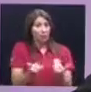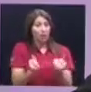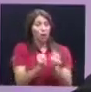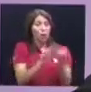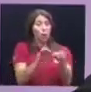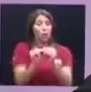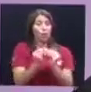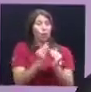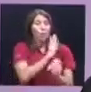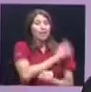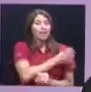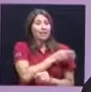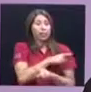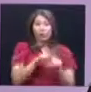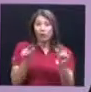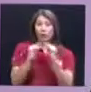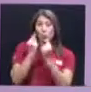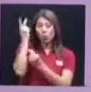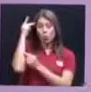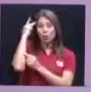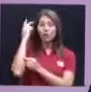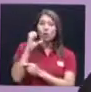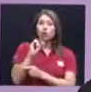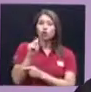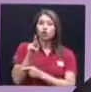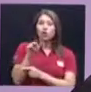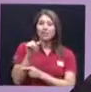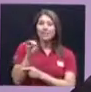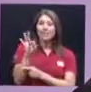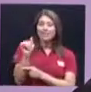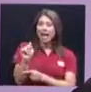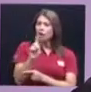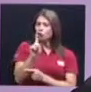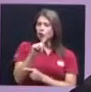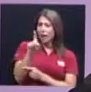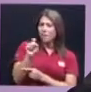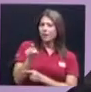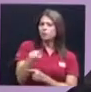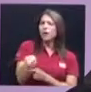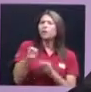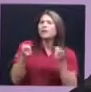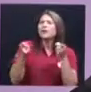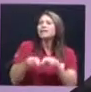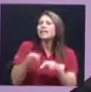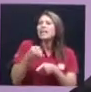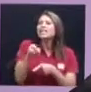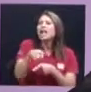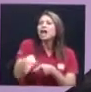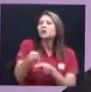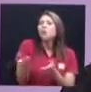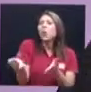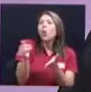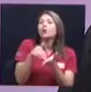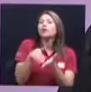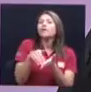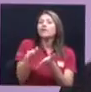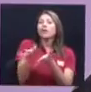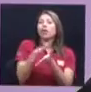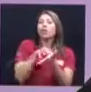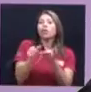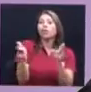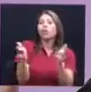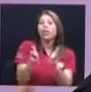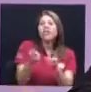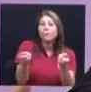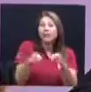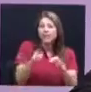preguntado Qué pasaría si los arrasar a ellos otra vez qué pasaría yo creo